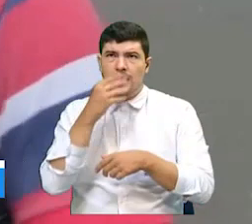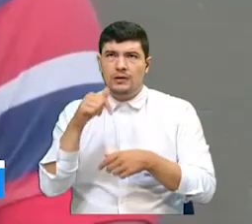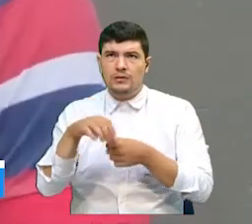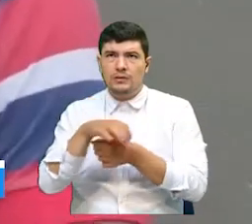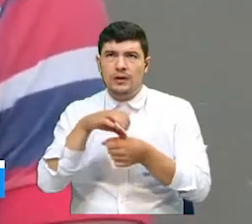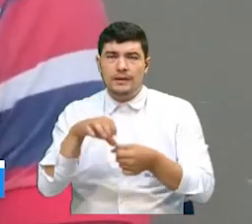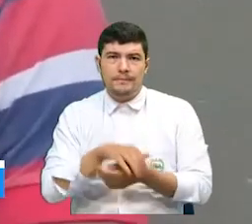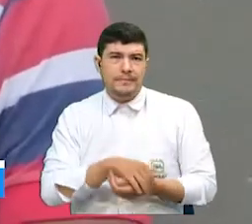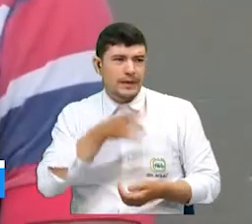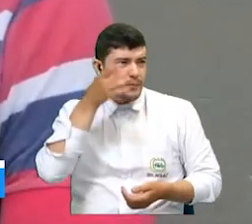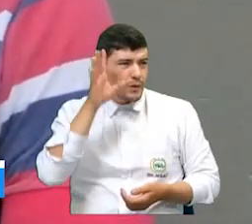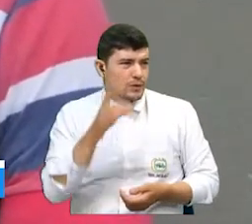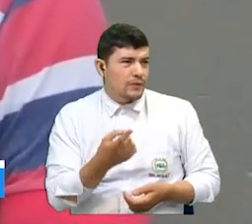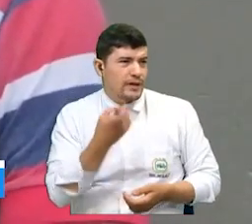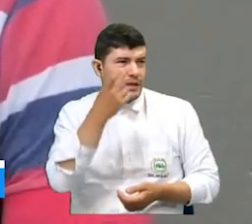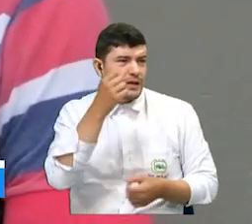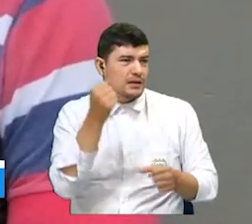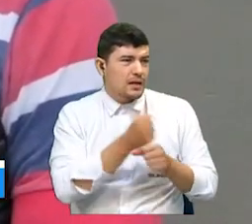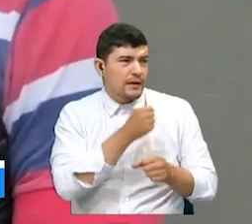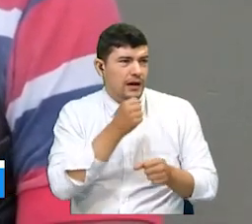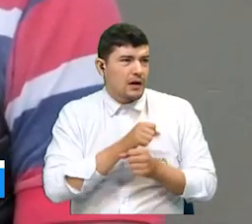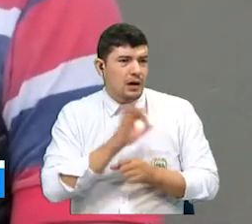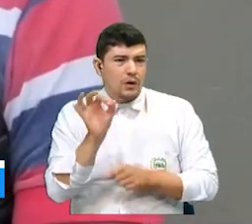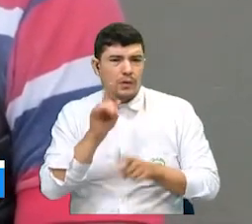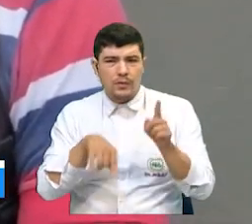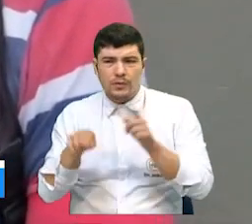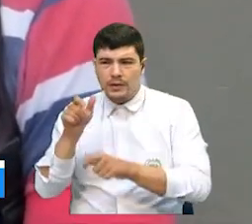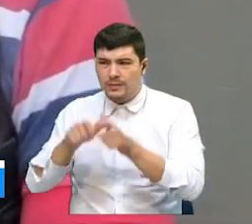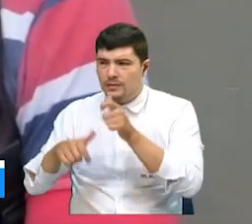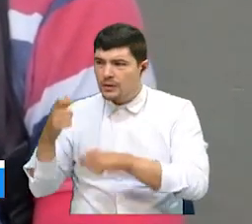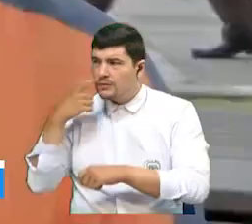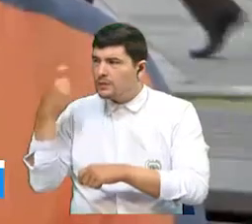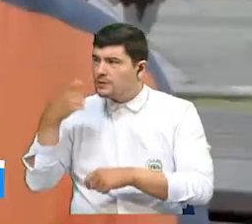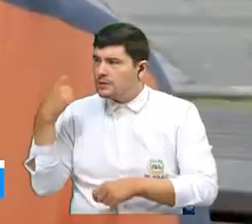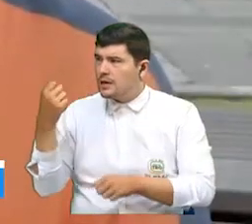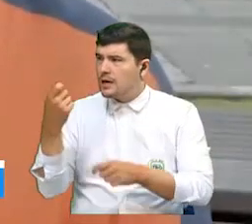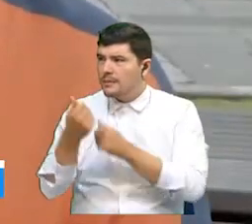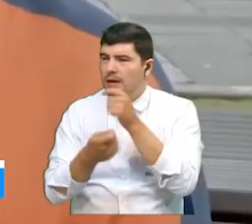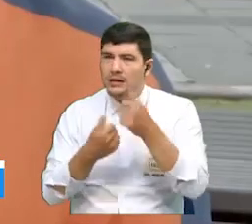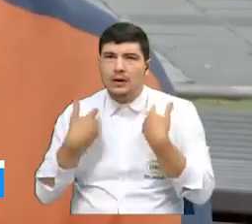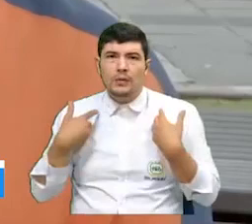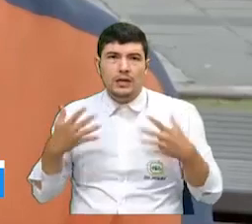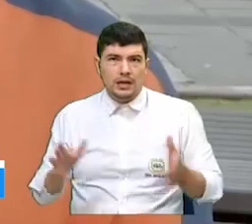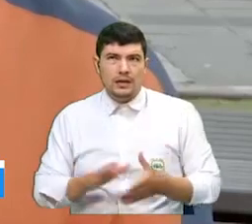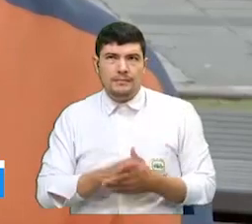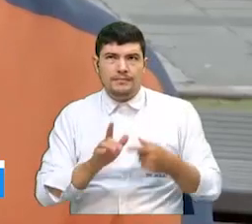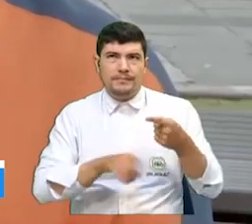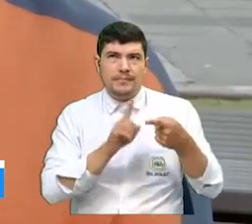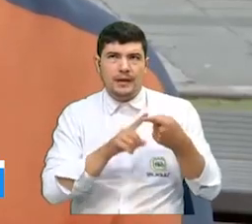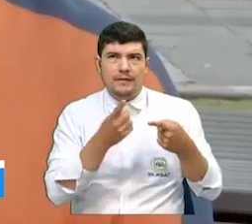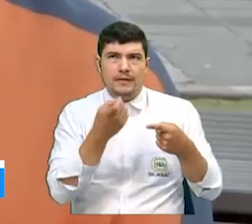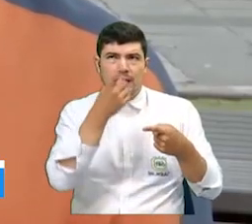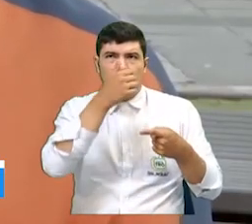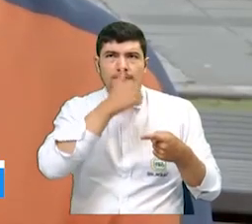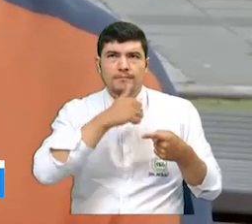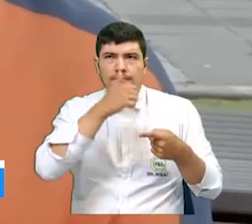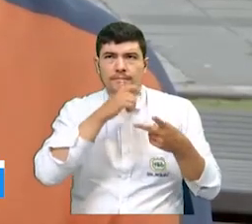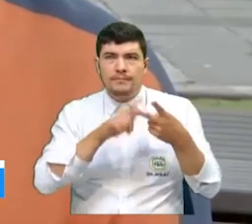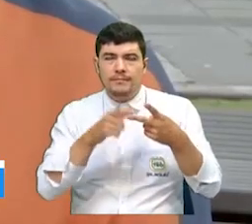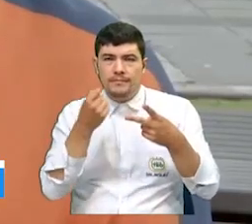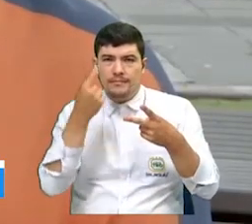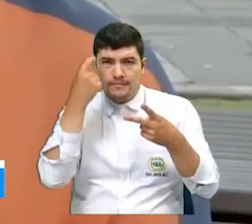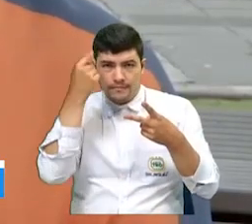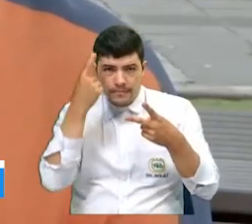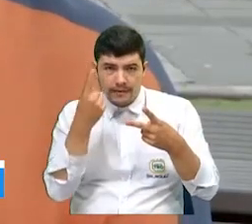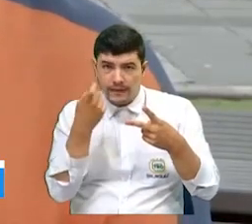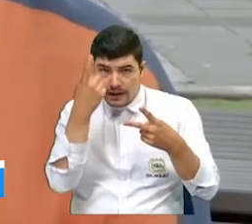pronto la falta de desempleo, la gente busca la plata como sea. Muchos factores, primero la falta de tolerancia, la comprensión y